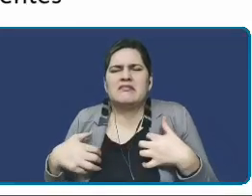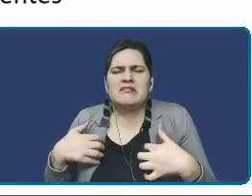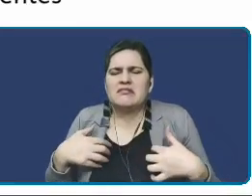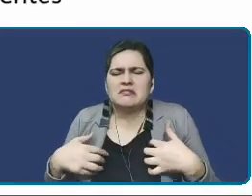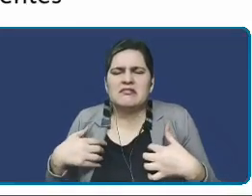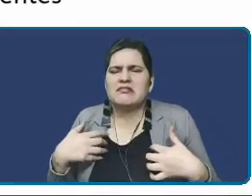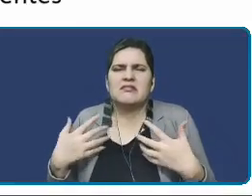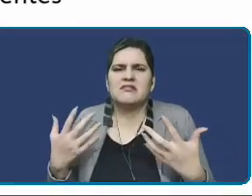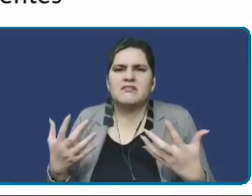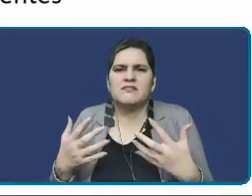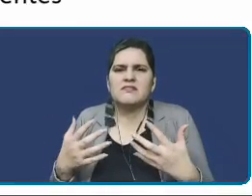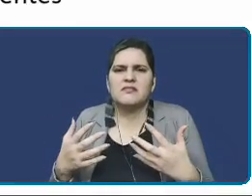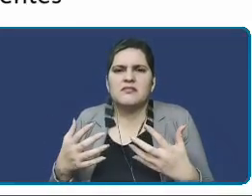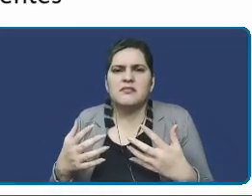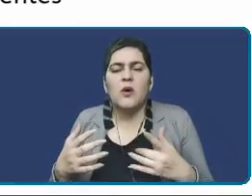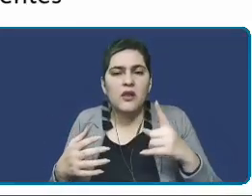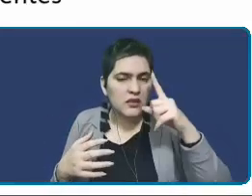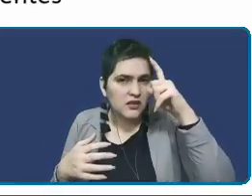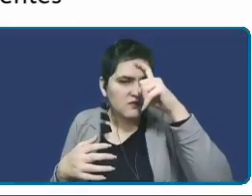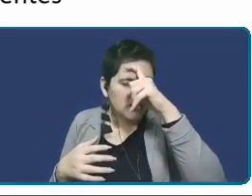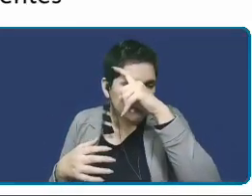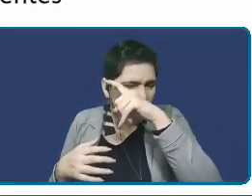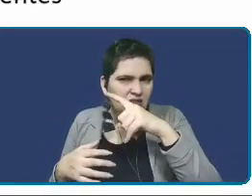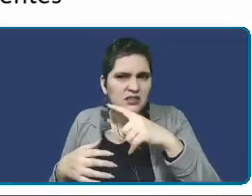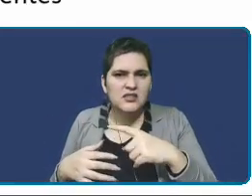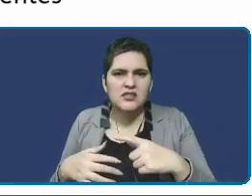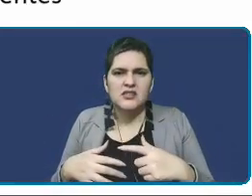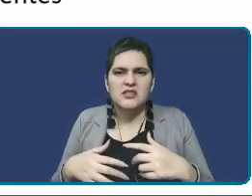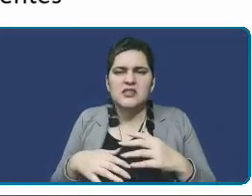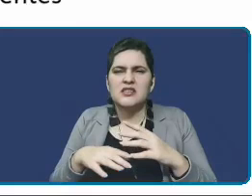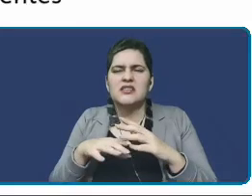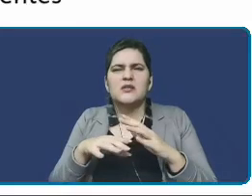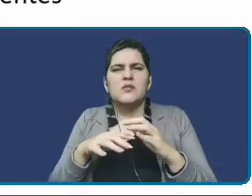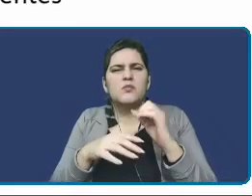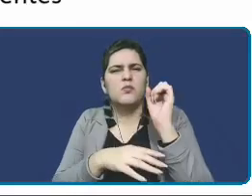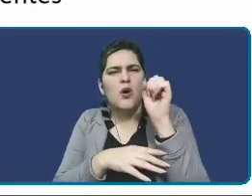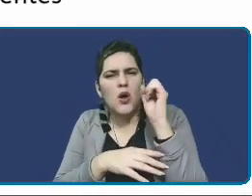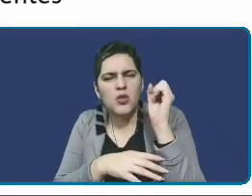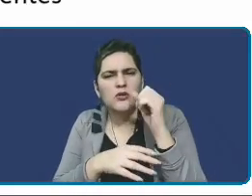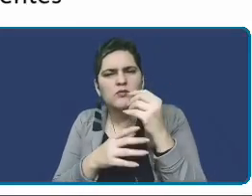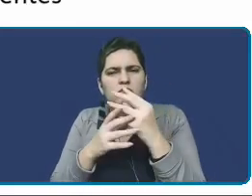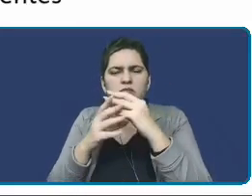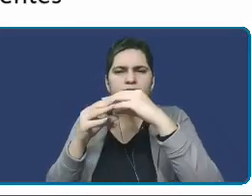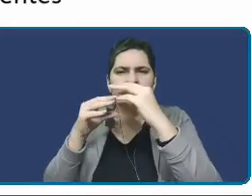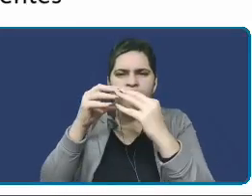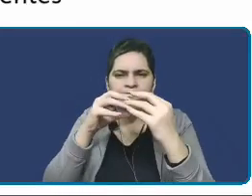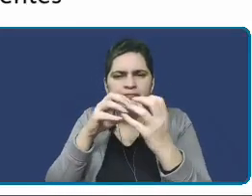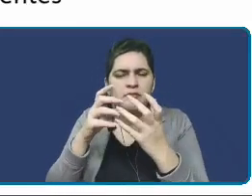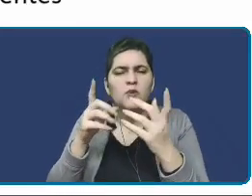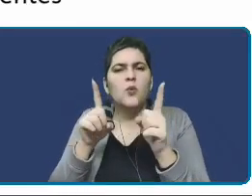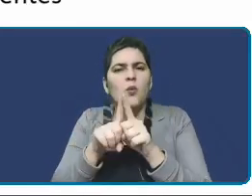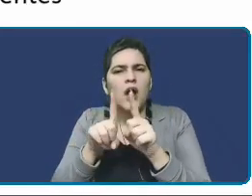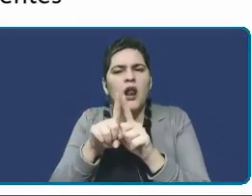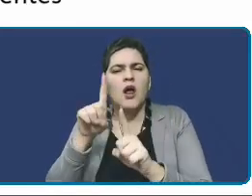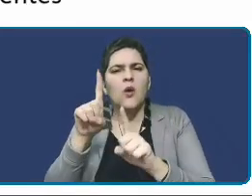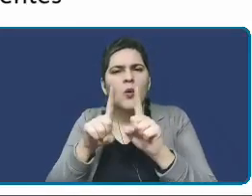asociado a las dificultades sensoriomotoras, y esto va a producir, sí, a largo plazo, problemas que son